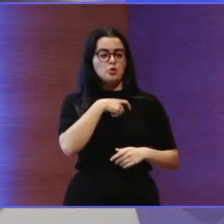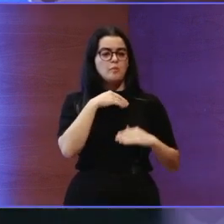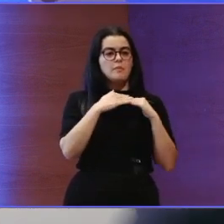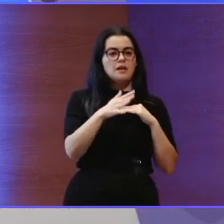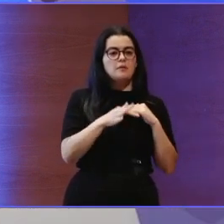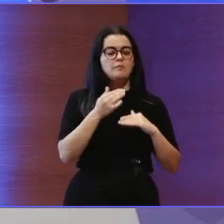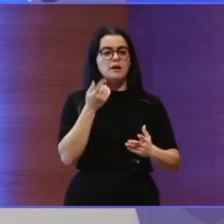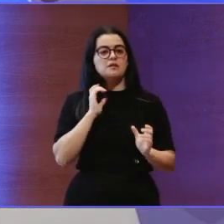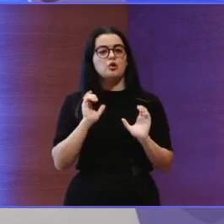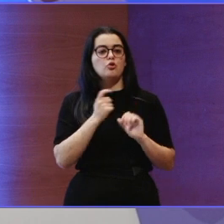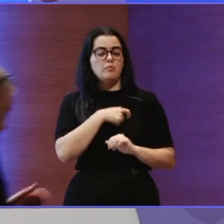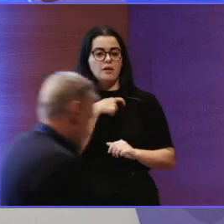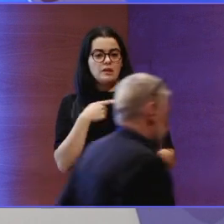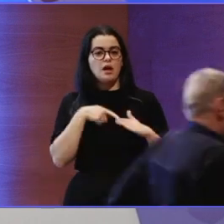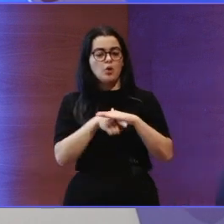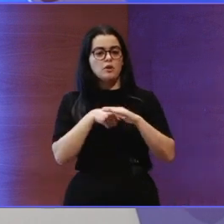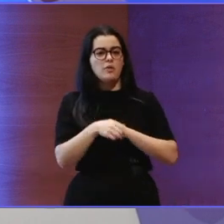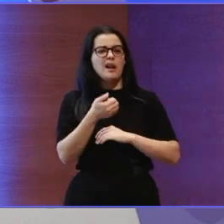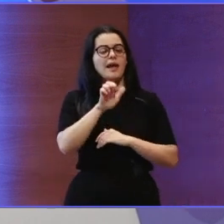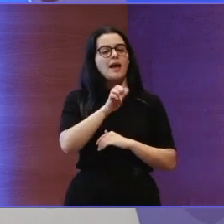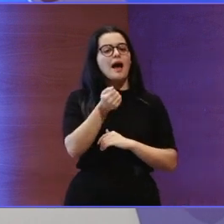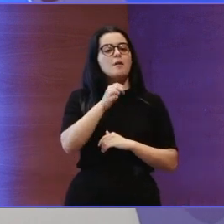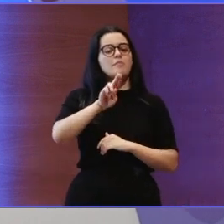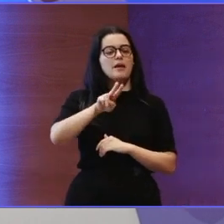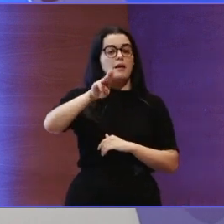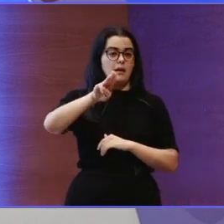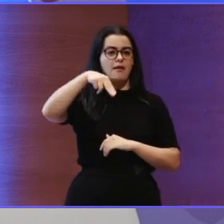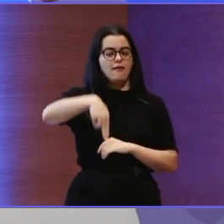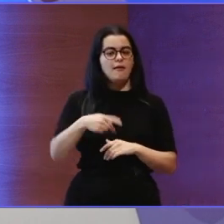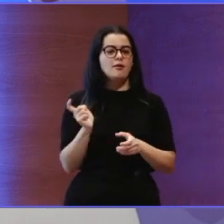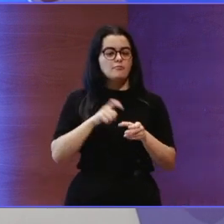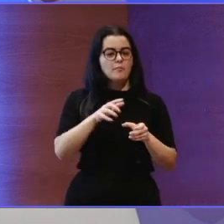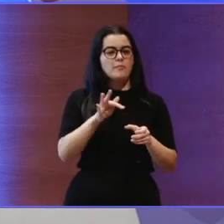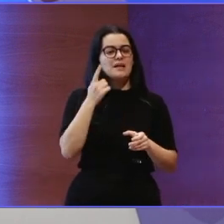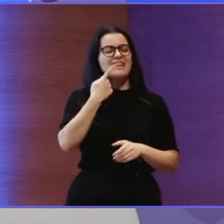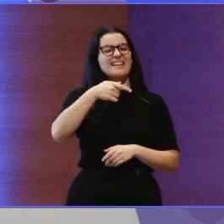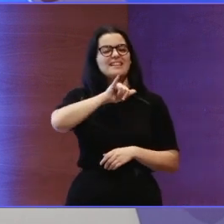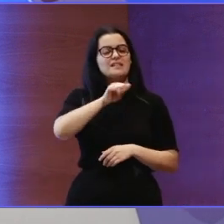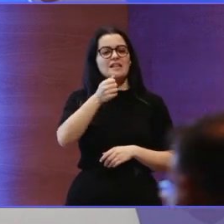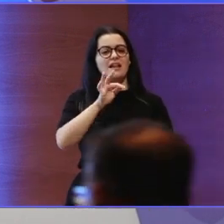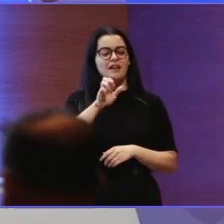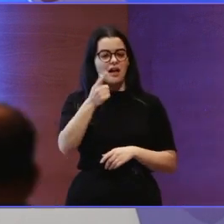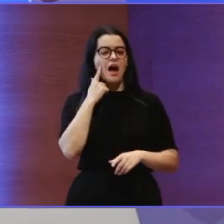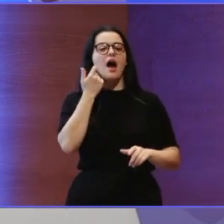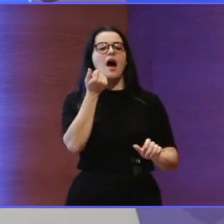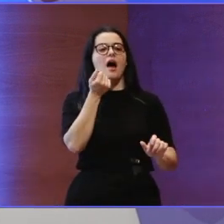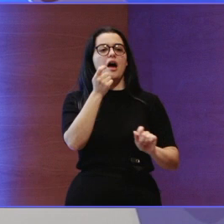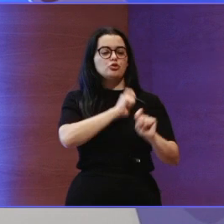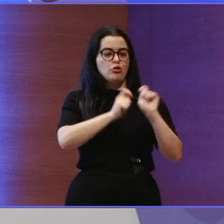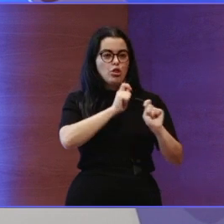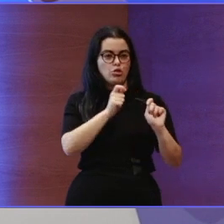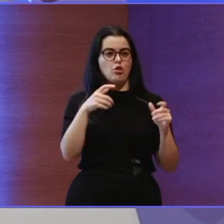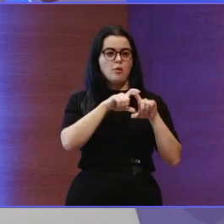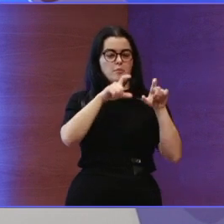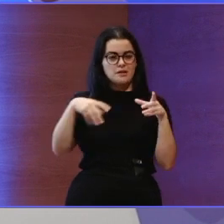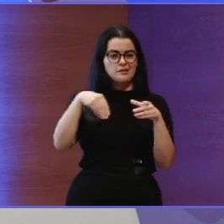comité ejecutivo de eapn Estatal presidente de guis te asociación de empresas de inserción del país Vasco secretario de